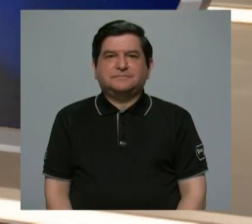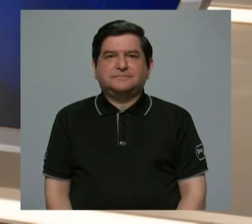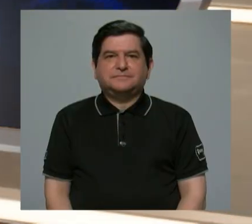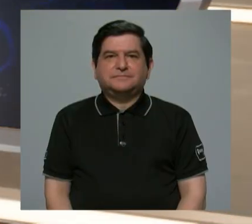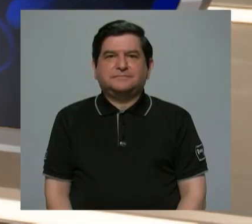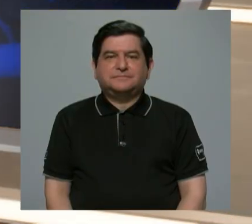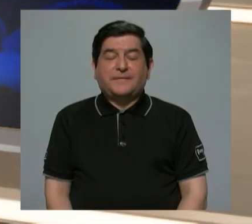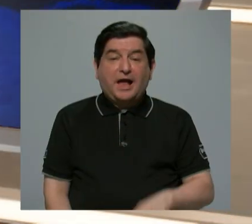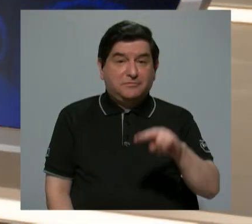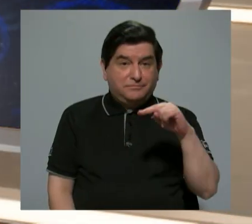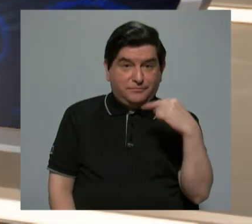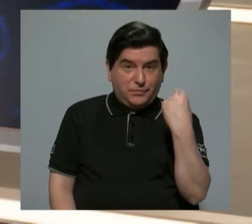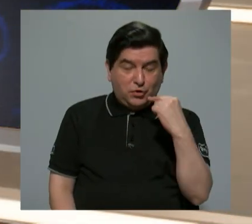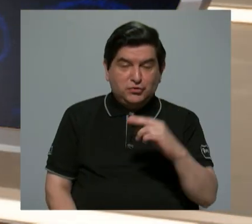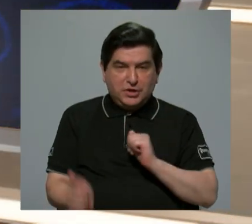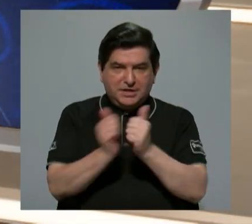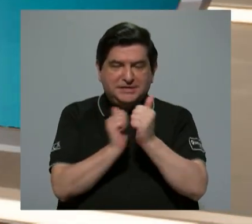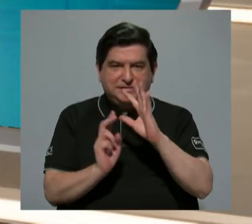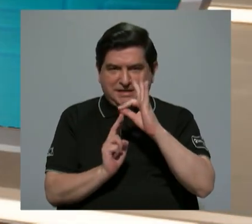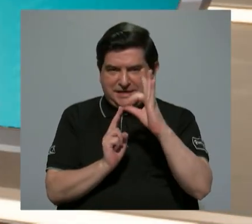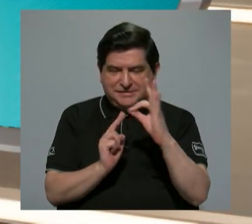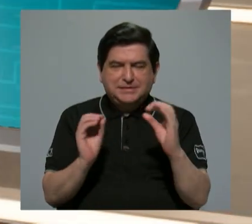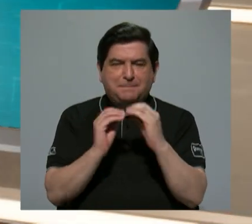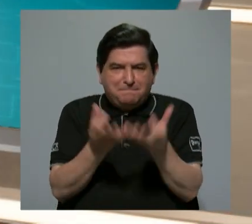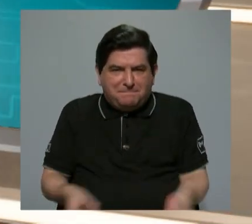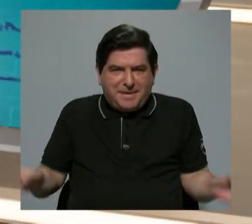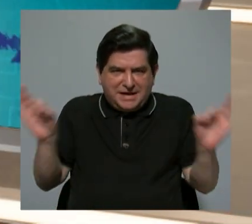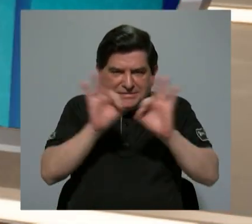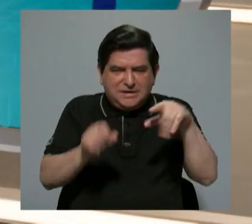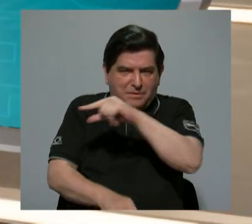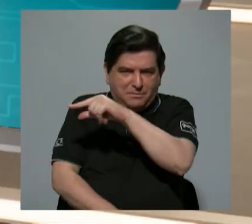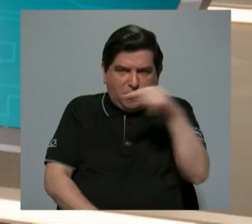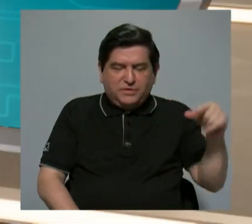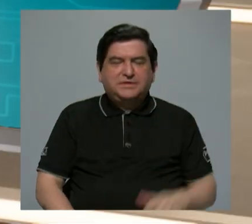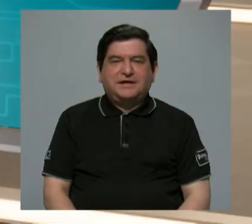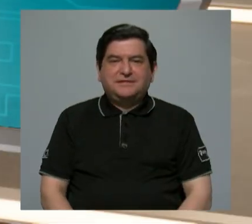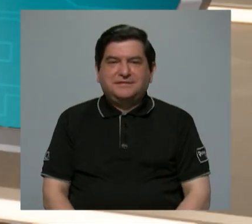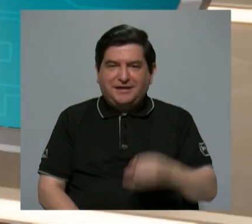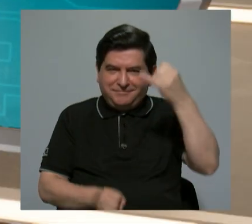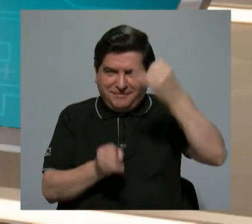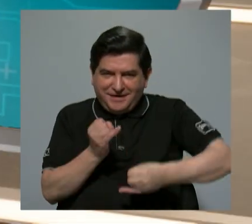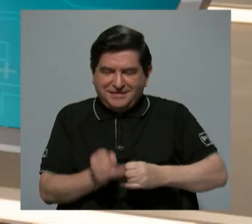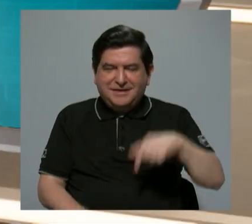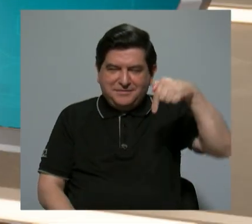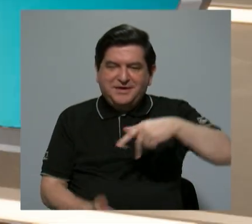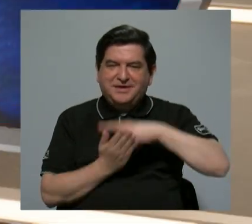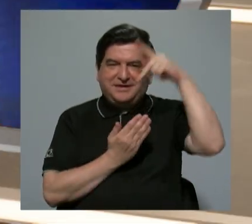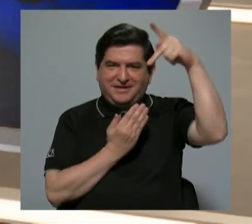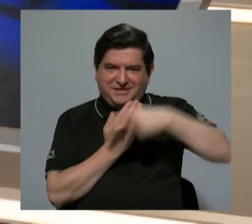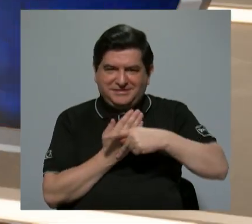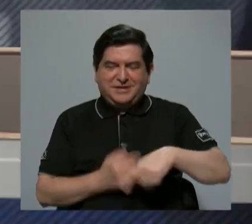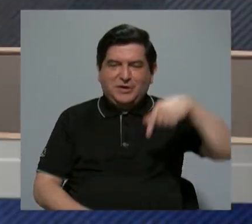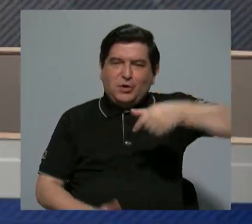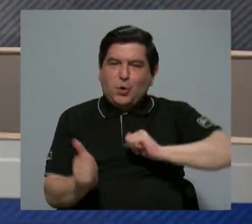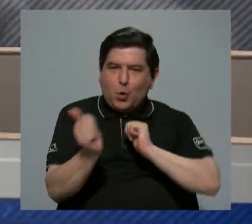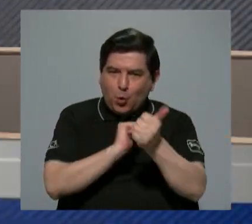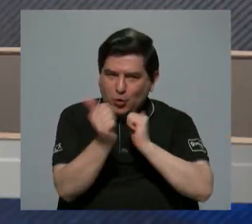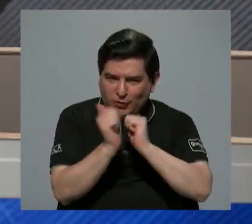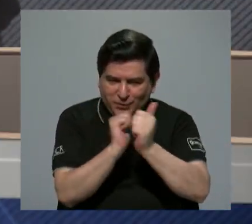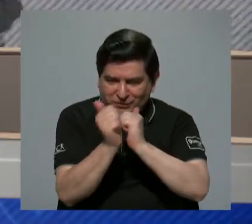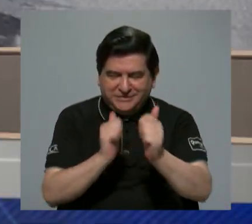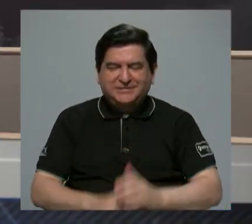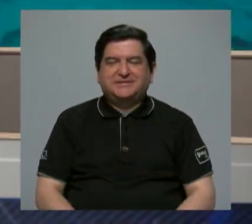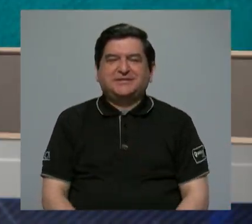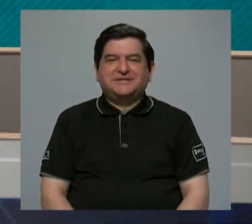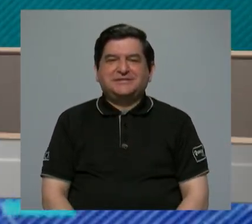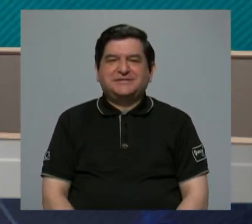Esas fueron las noticias del deporte alternativo más relevantes de esta semana y hasta aquí llegamos con esta edición de Q Deportes, la